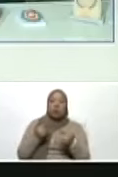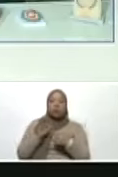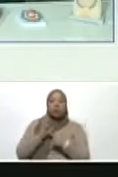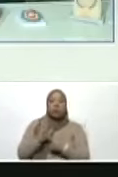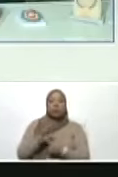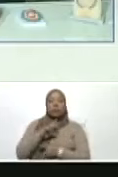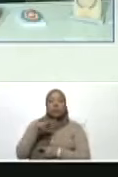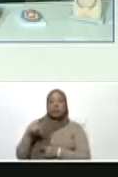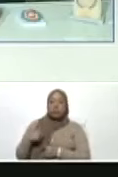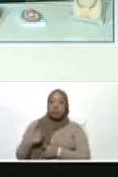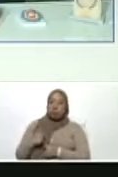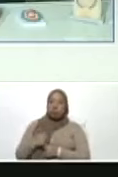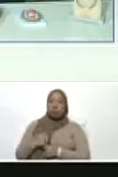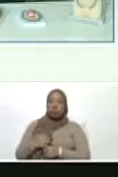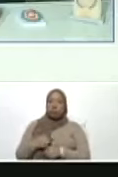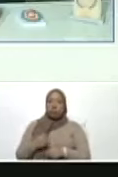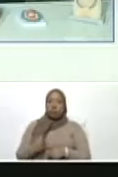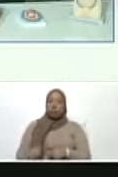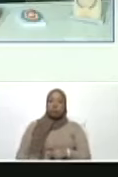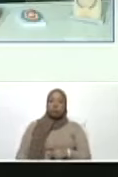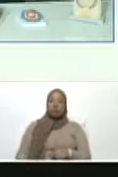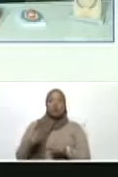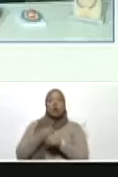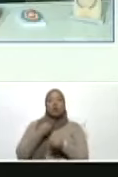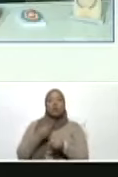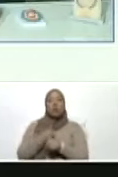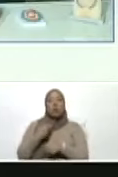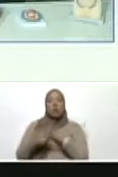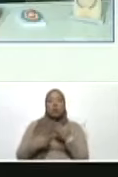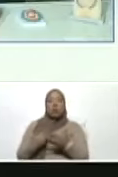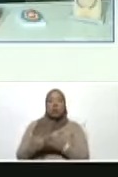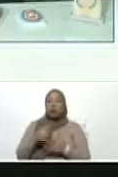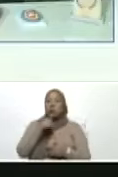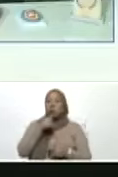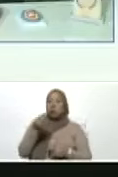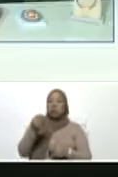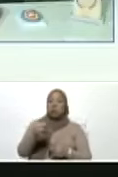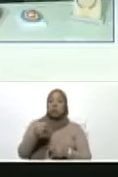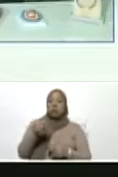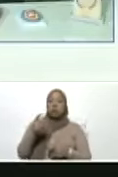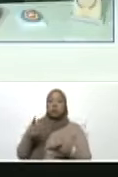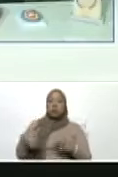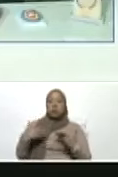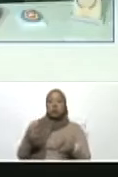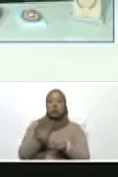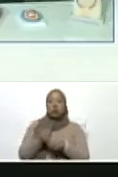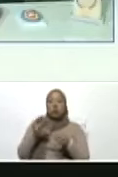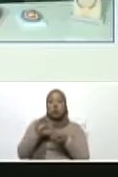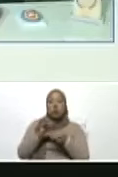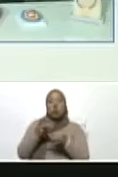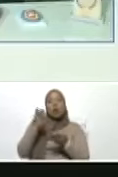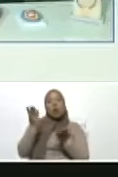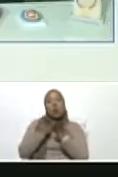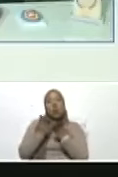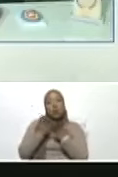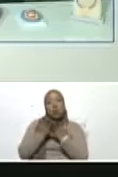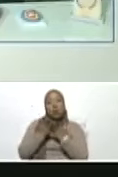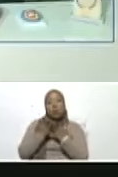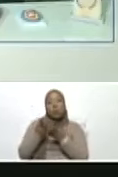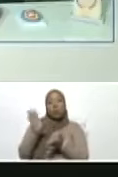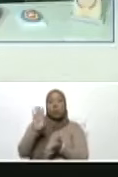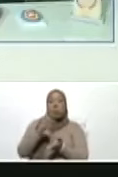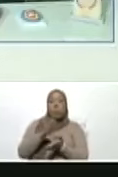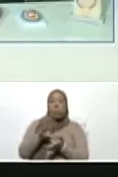Muéstrame la magnífica obra que han hecho los bricomiles para entregar esta unidad educativa Ciudad